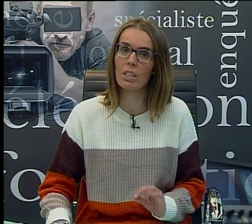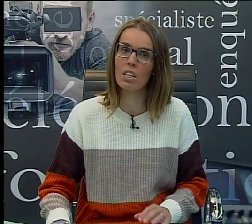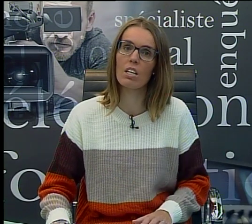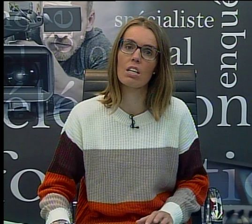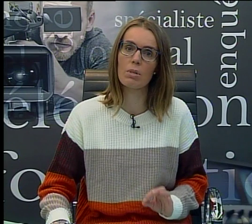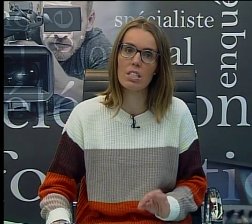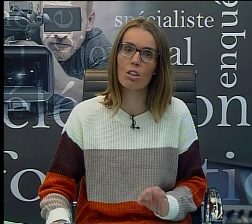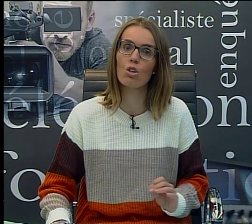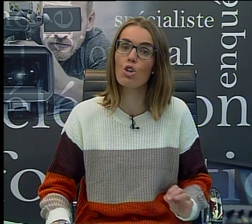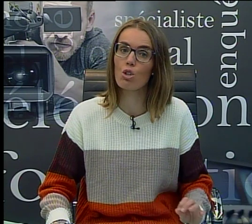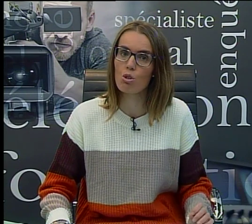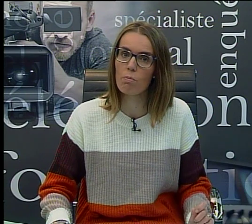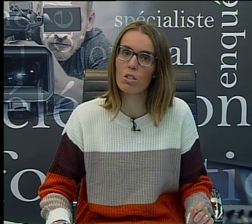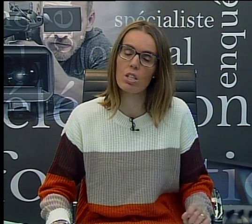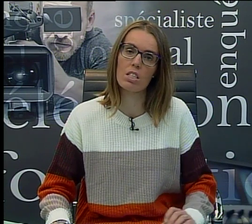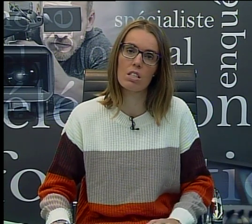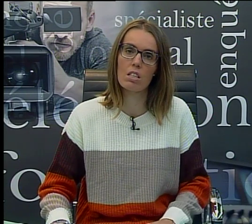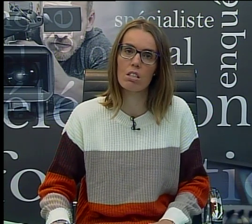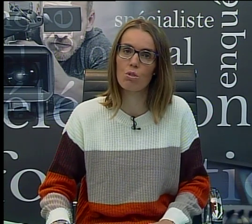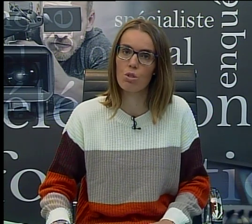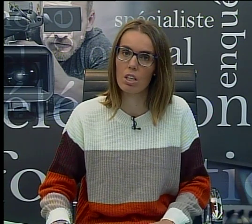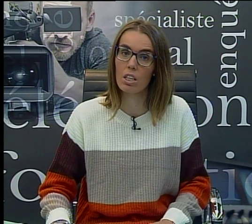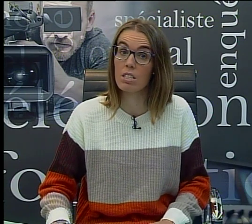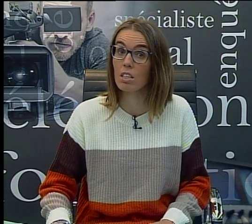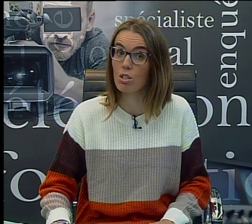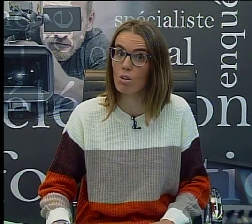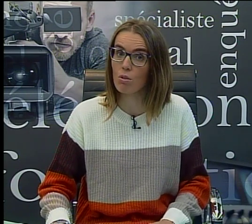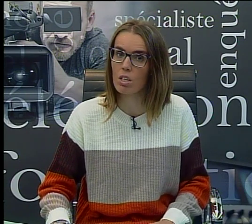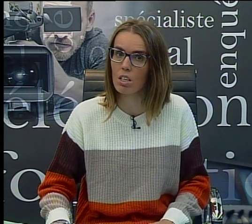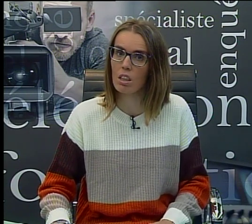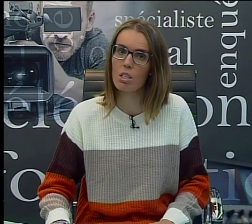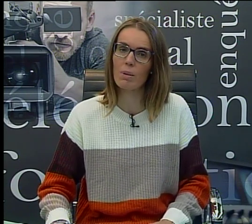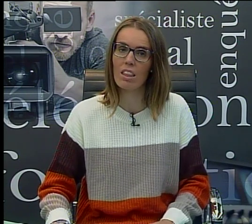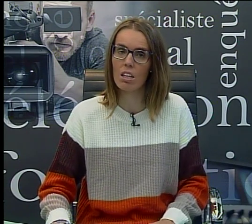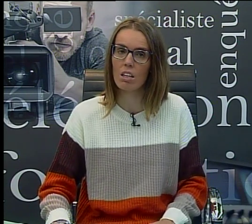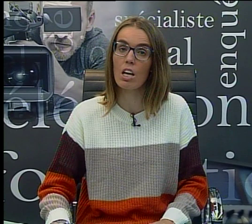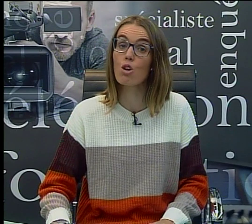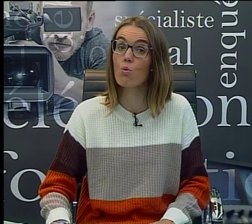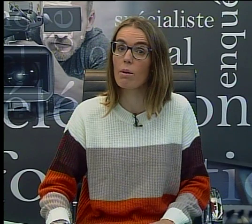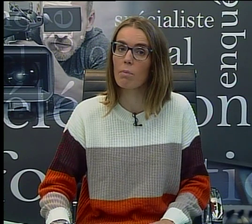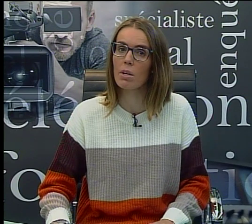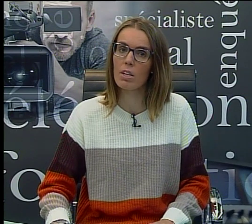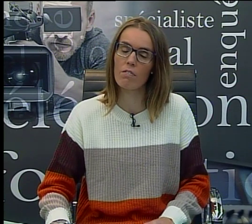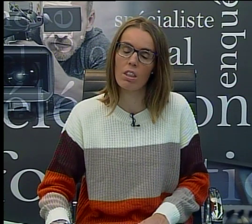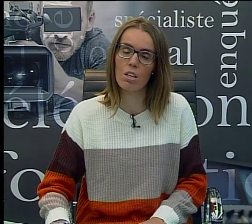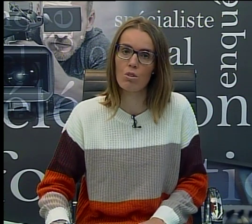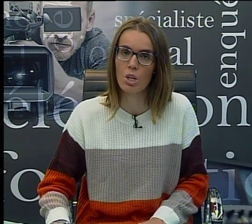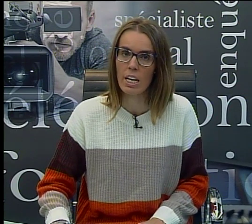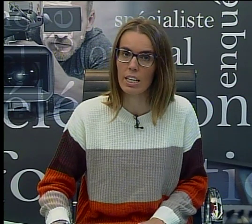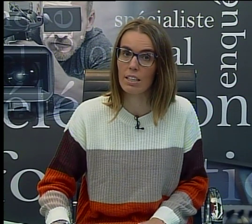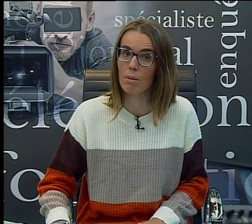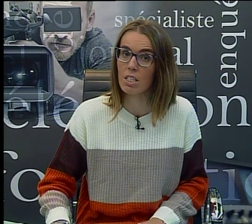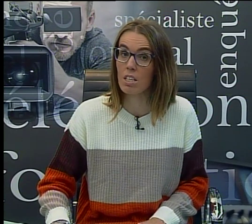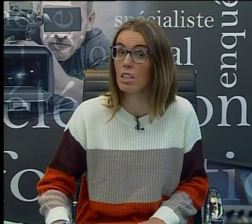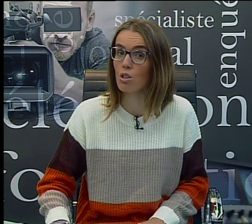obtener revisando los números de las distintas consejerías y que son ayudas directas para cerca de 9.000 beneficiarios